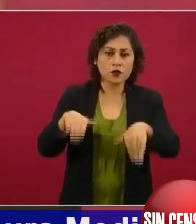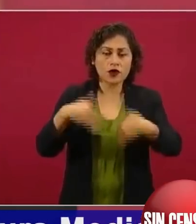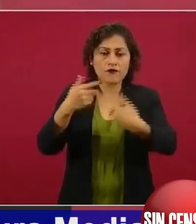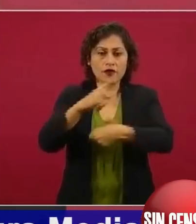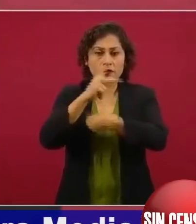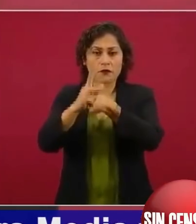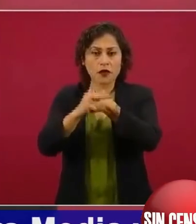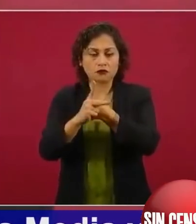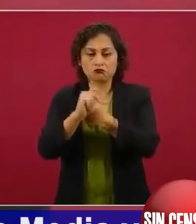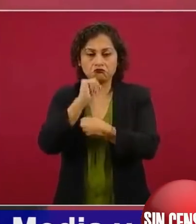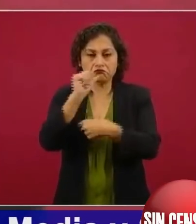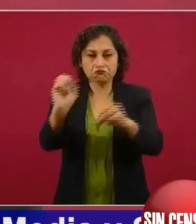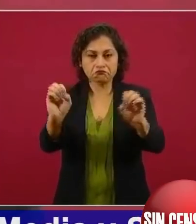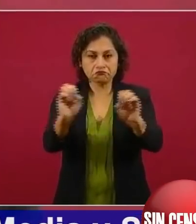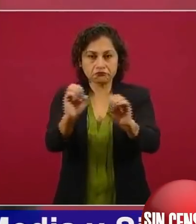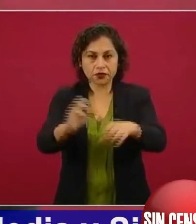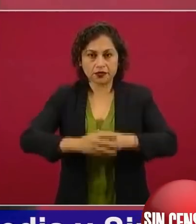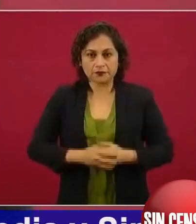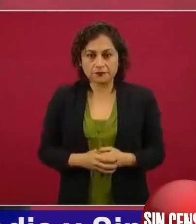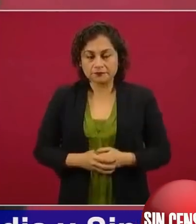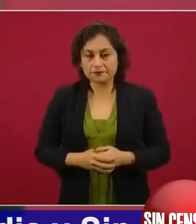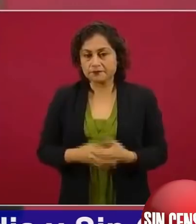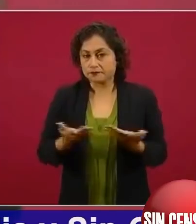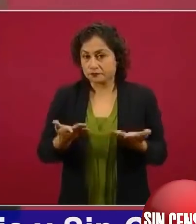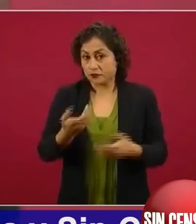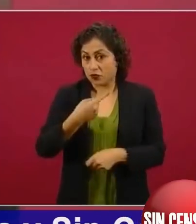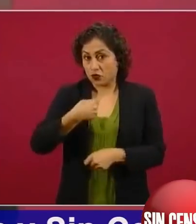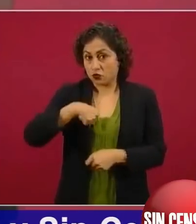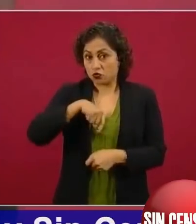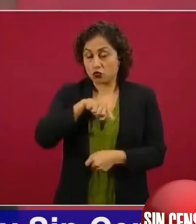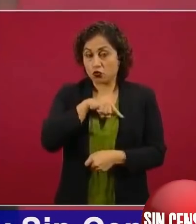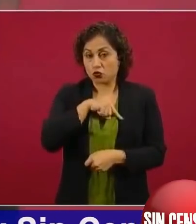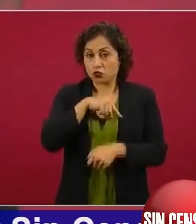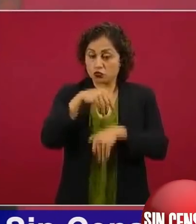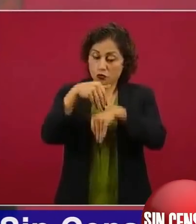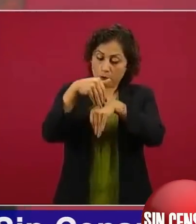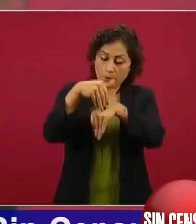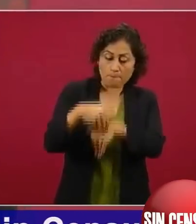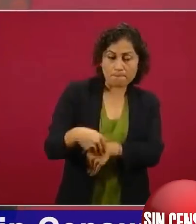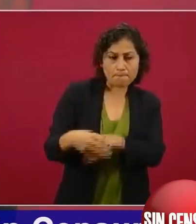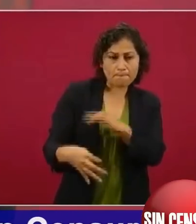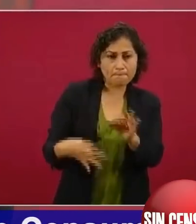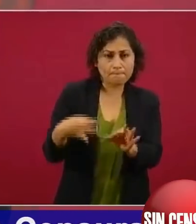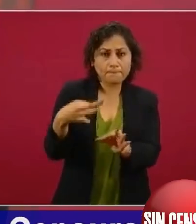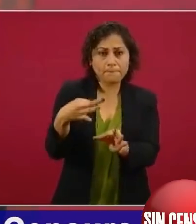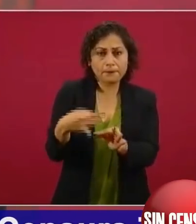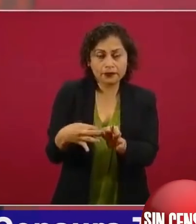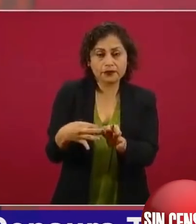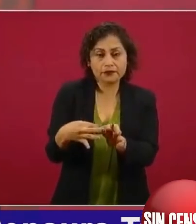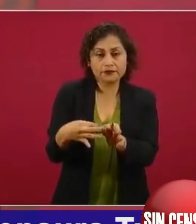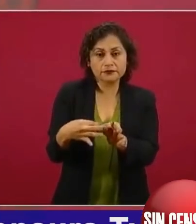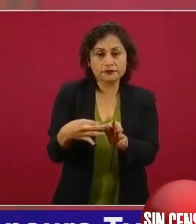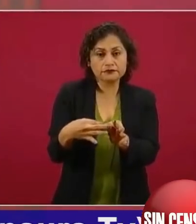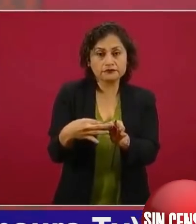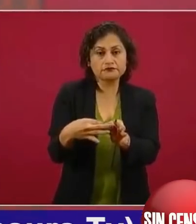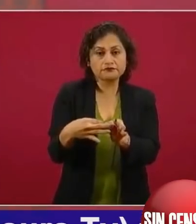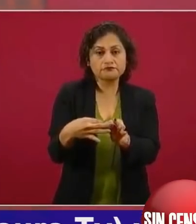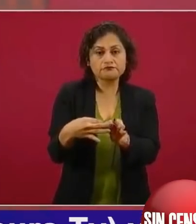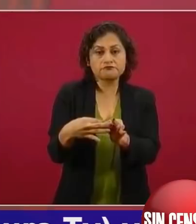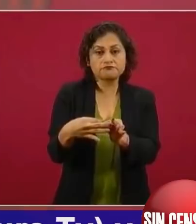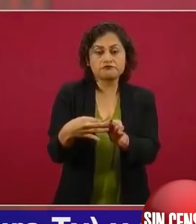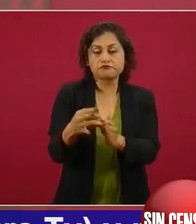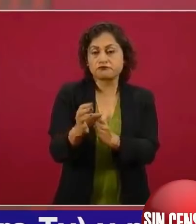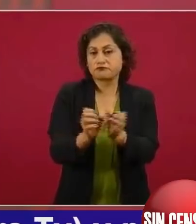que queremos es apegarnos, ceñirnos a la política de